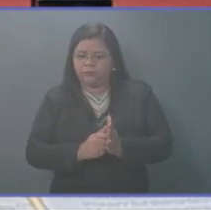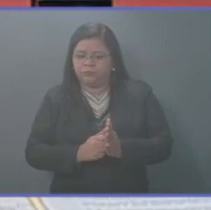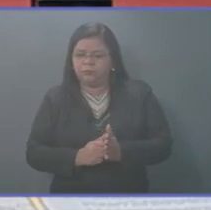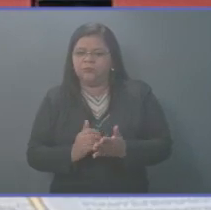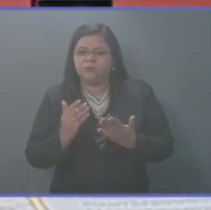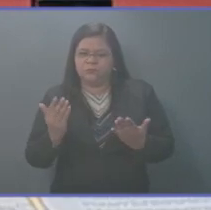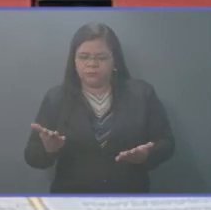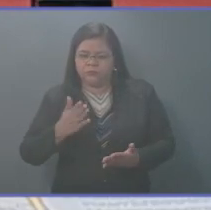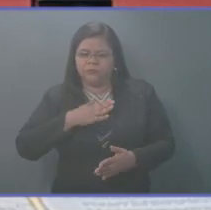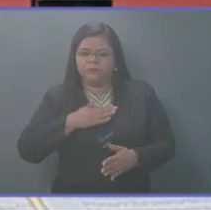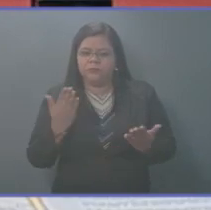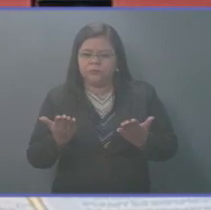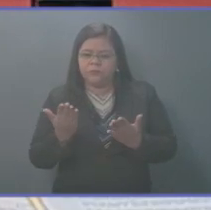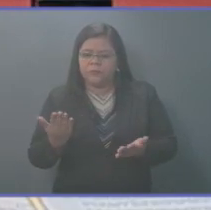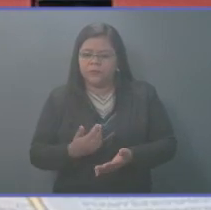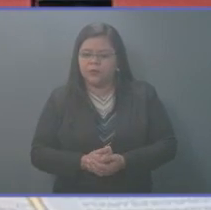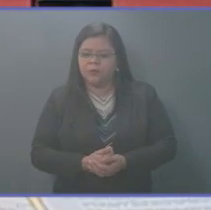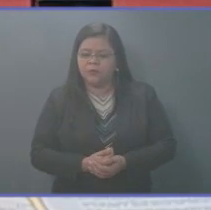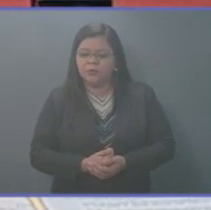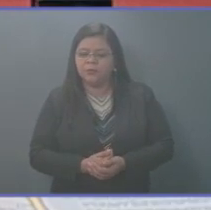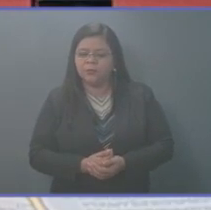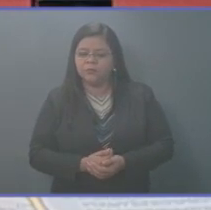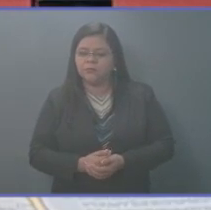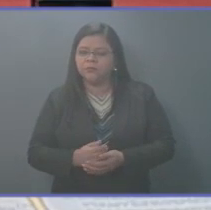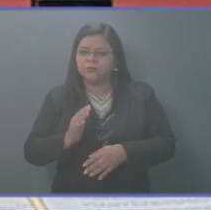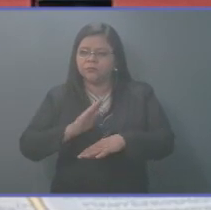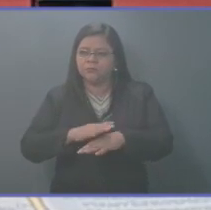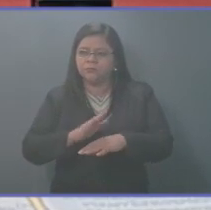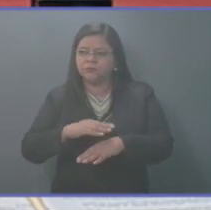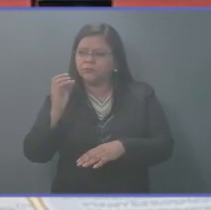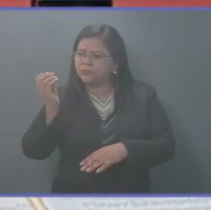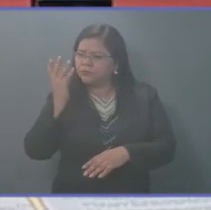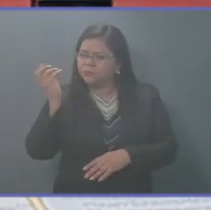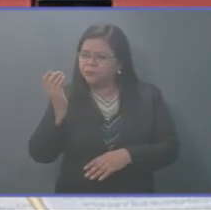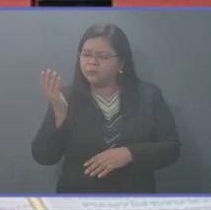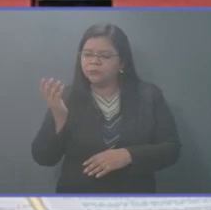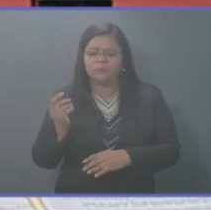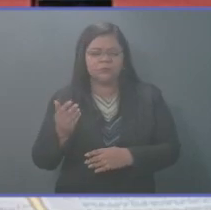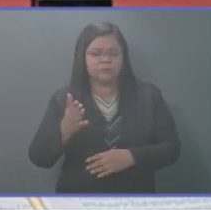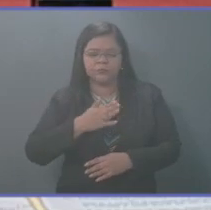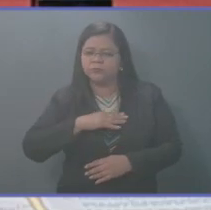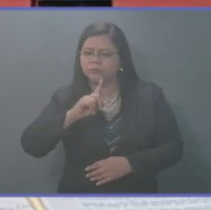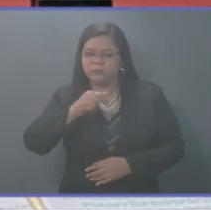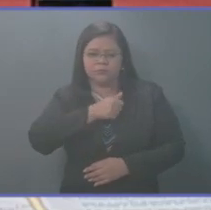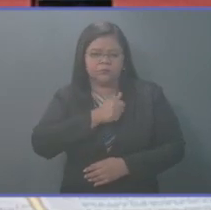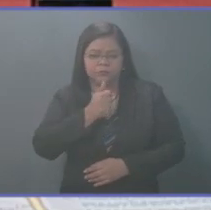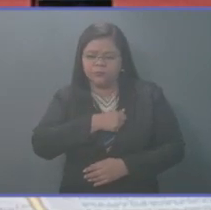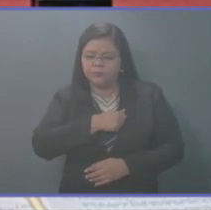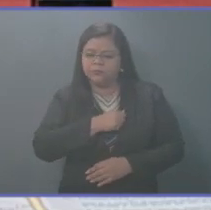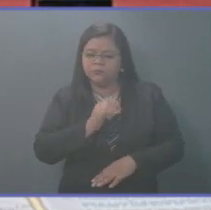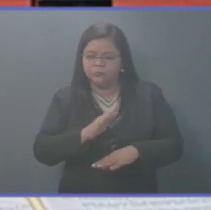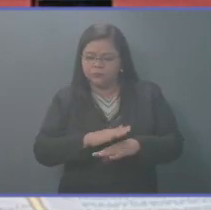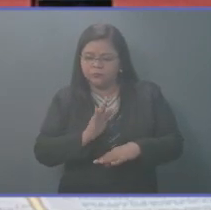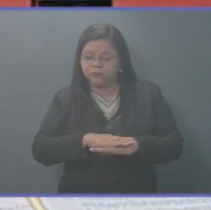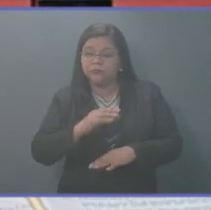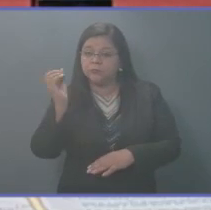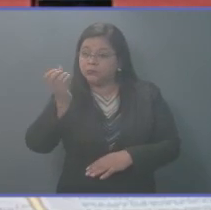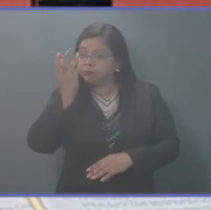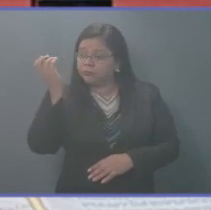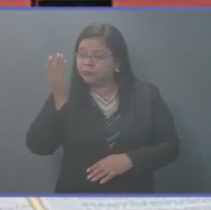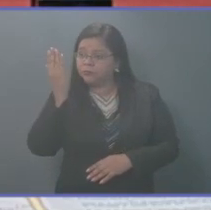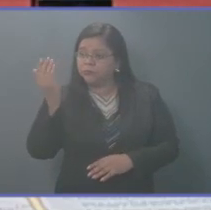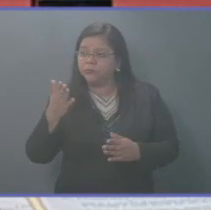para llamar a emergencias hubiera sido irresponsable y repito irresponsable llamar a una emergencia sanitaria